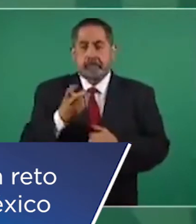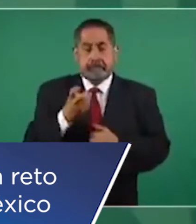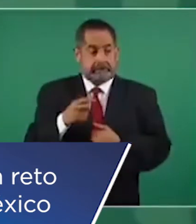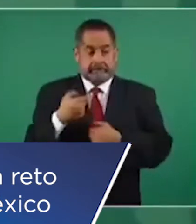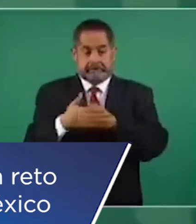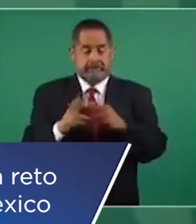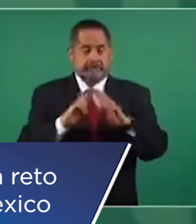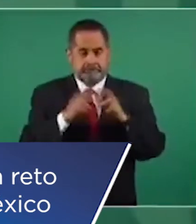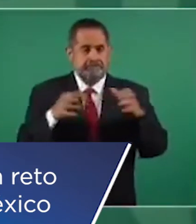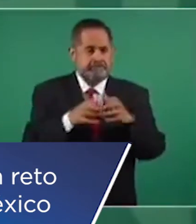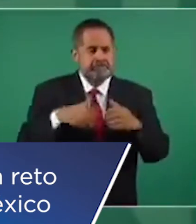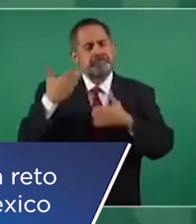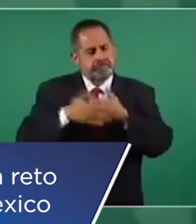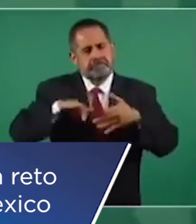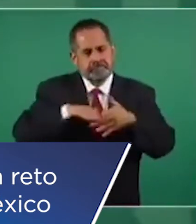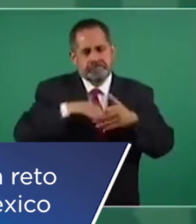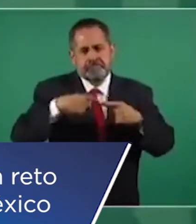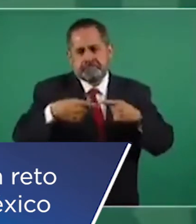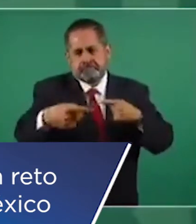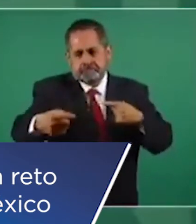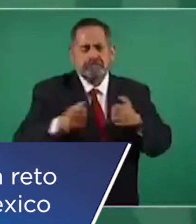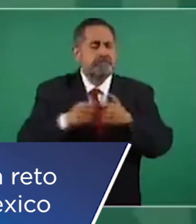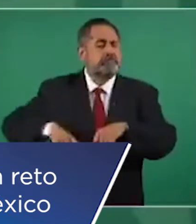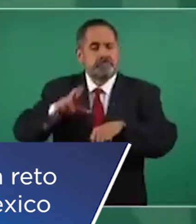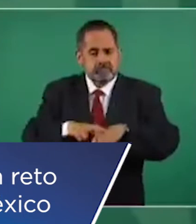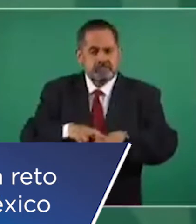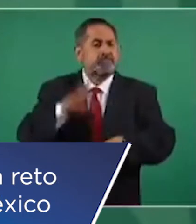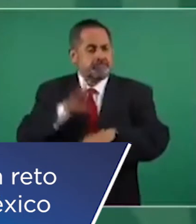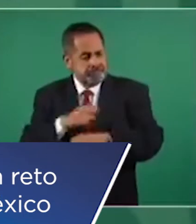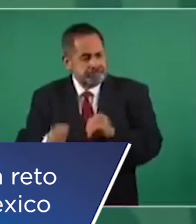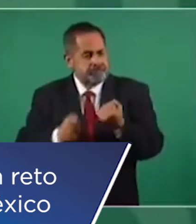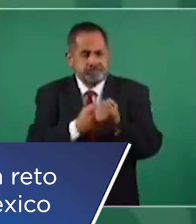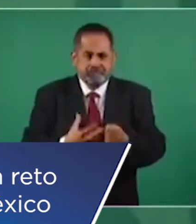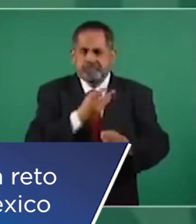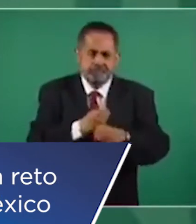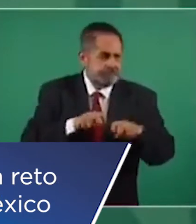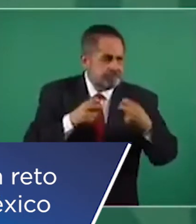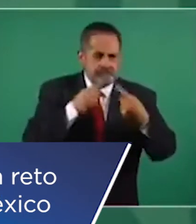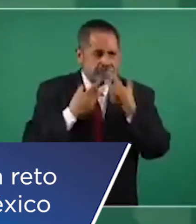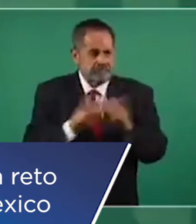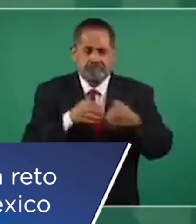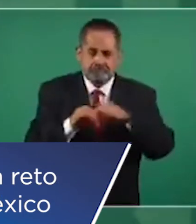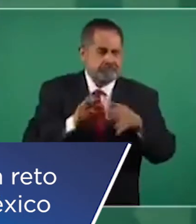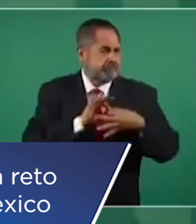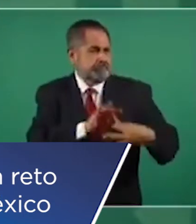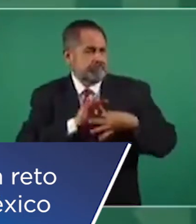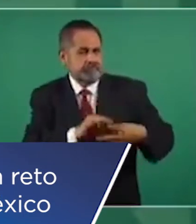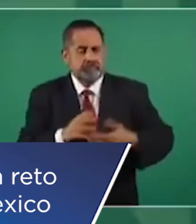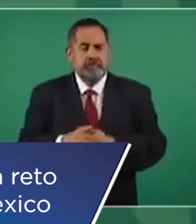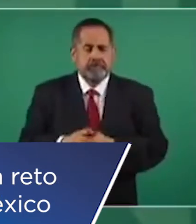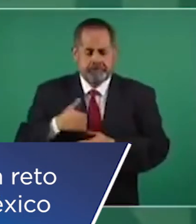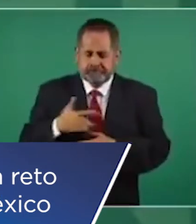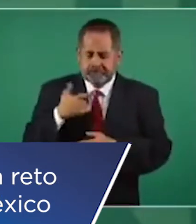reunión y con otras que vamos a tener con gobernadores, vamos a seguir fortaleciendo el trabajo coordinado. Y yo